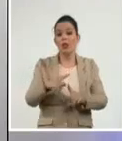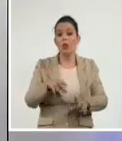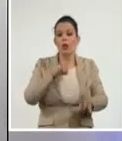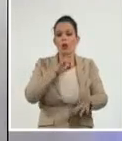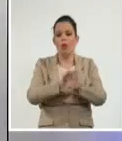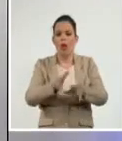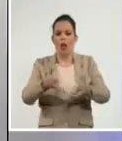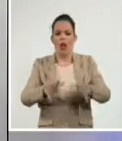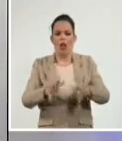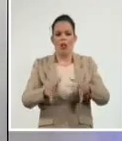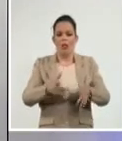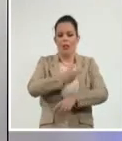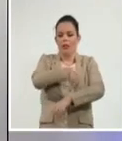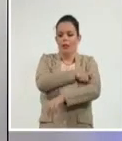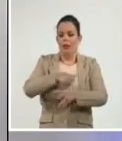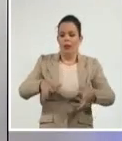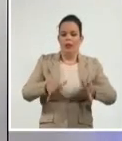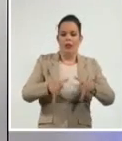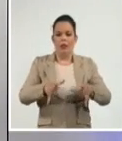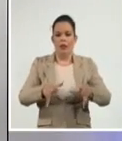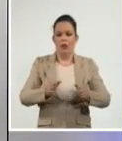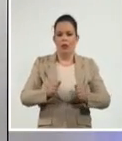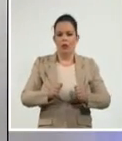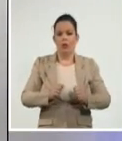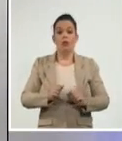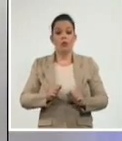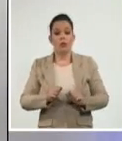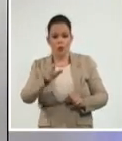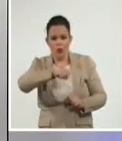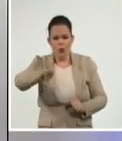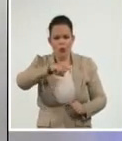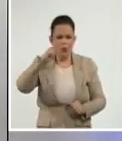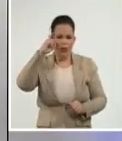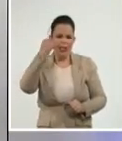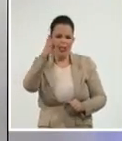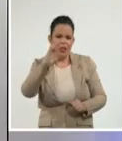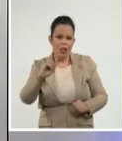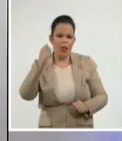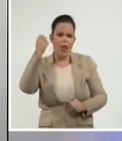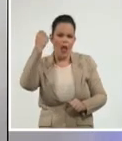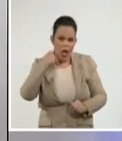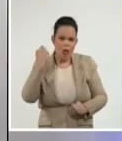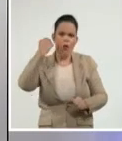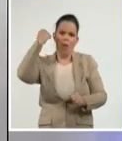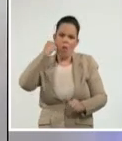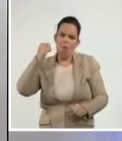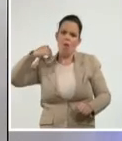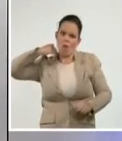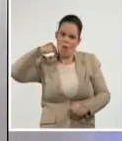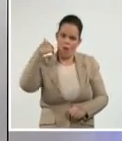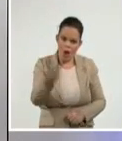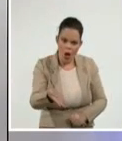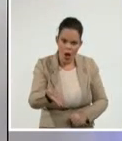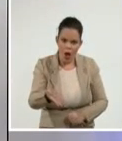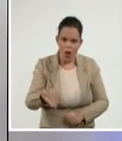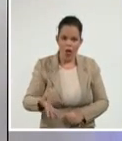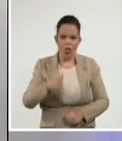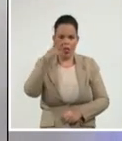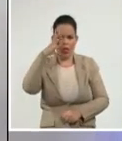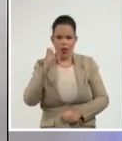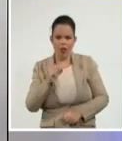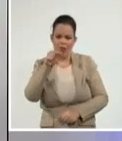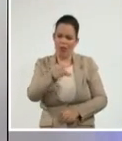cuándo? Tendrán que pasar 60 años más hasta que entiendan que es una política fracasada, como el propio presidente